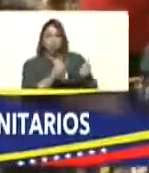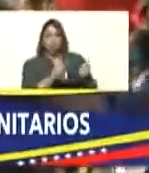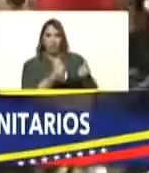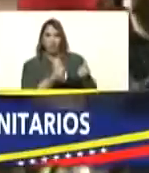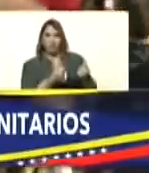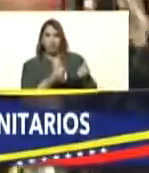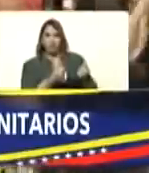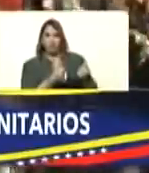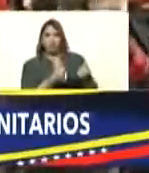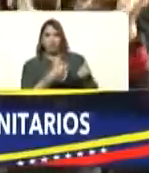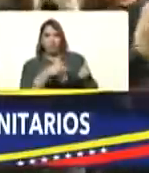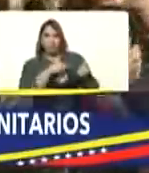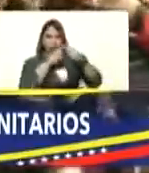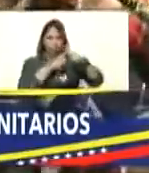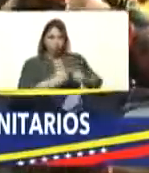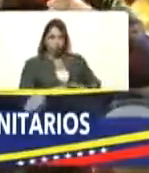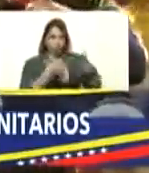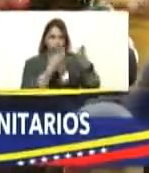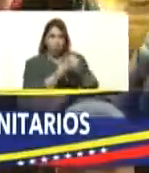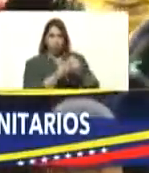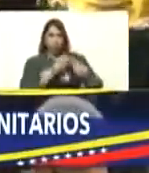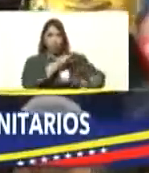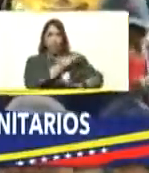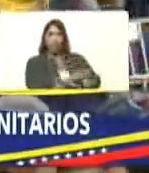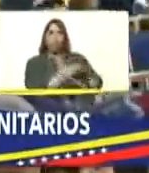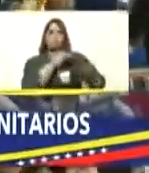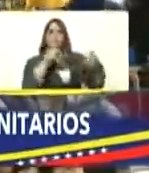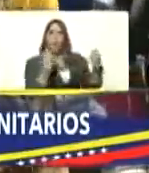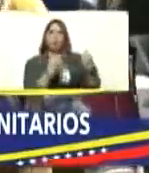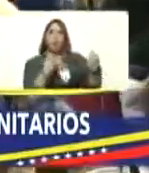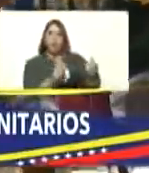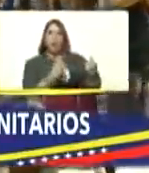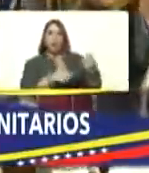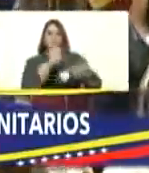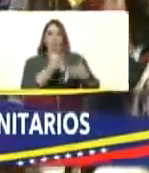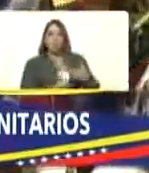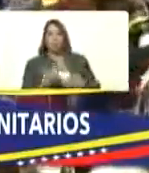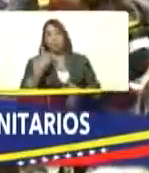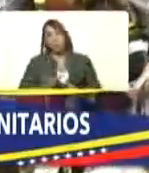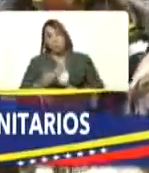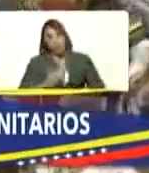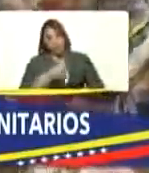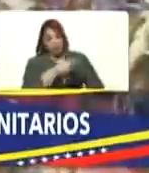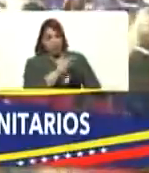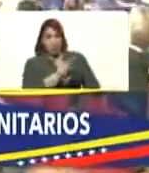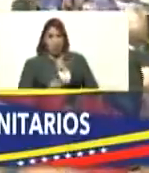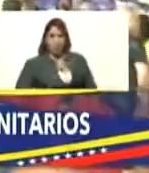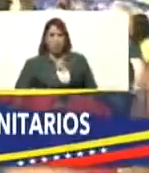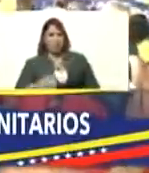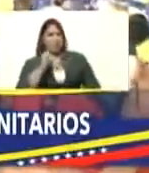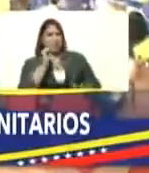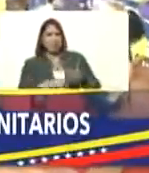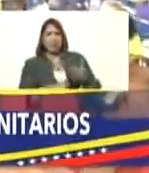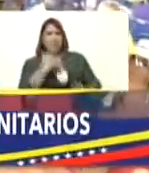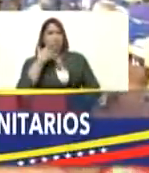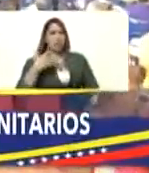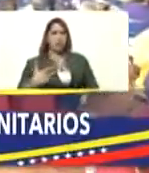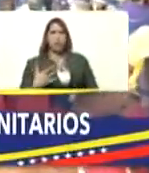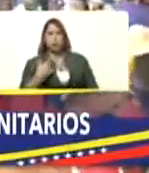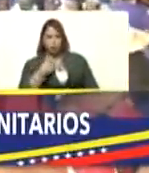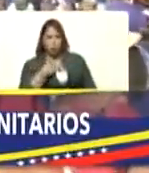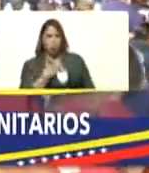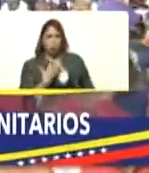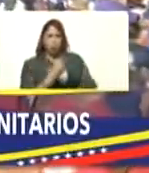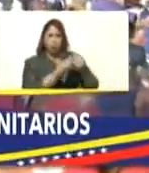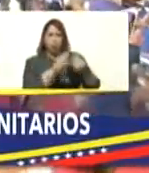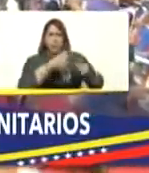hemos calculado junto al Poder Popular de estos proyectos. Lo importante de esto, presidente, es que esto va sin burocratismo. Yo me la juego con la gente,